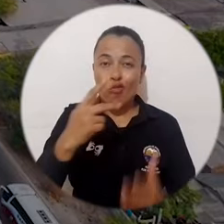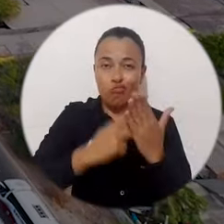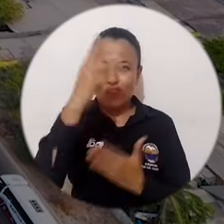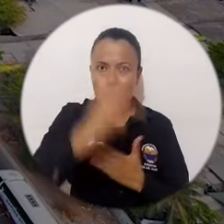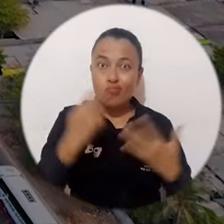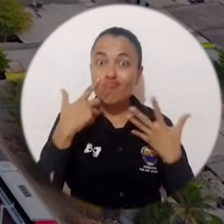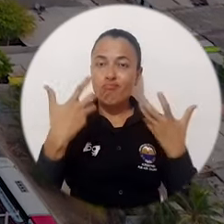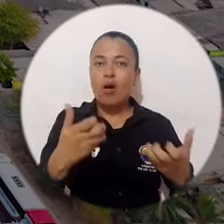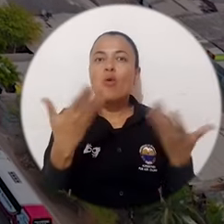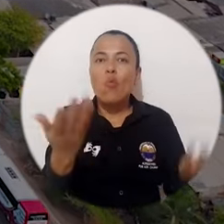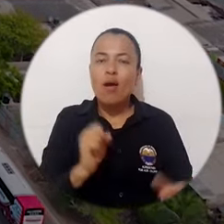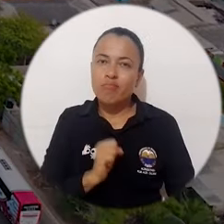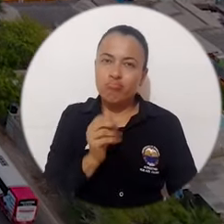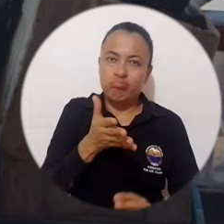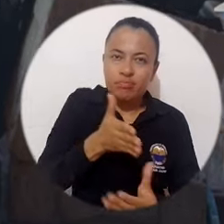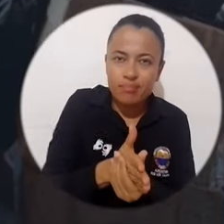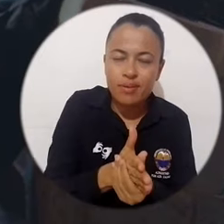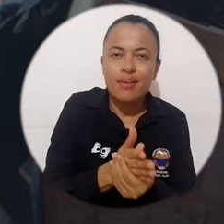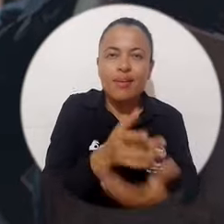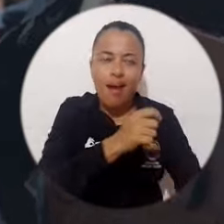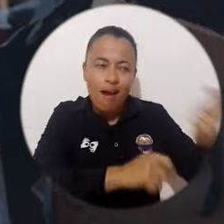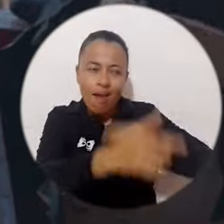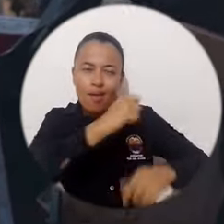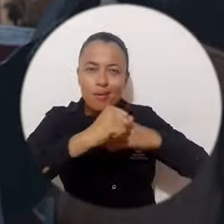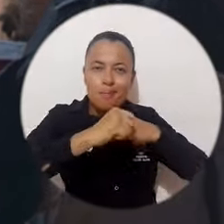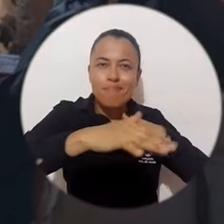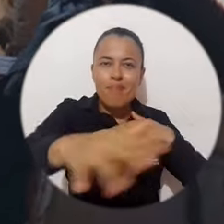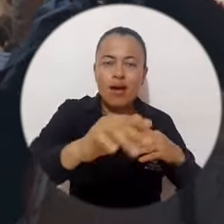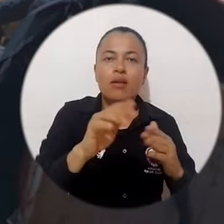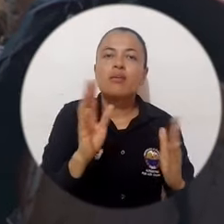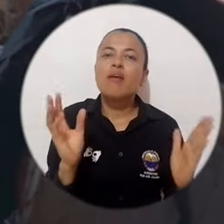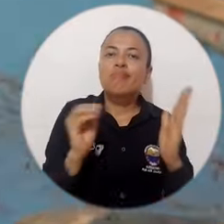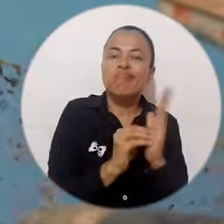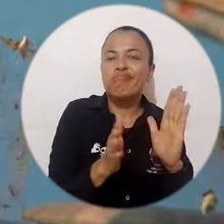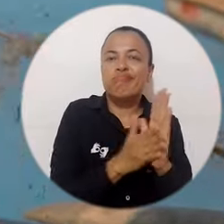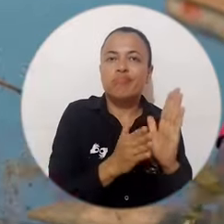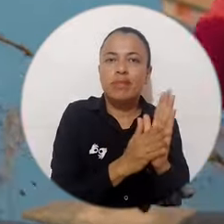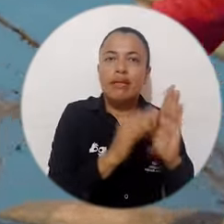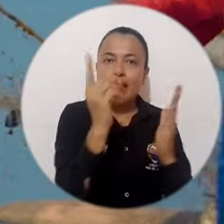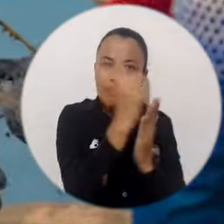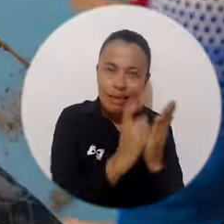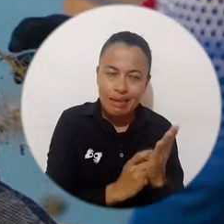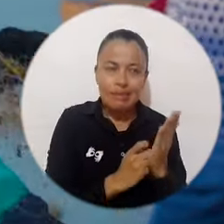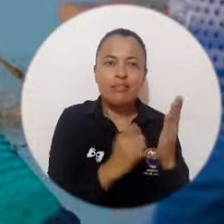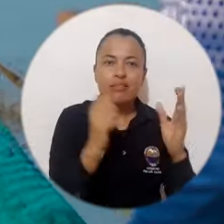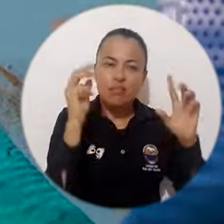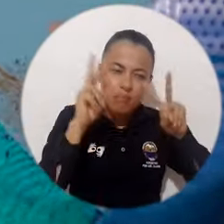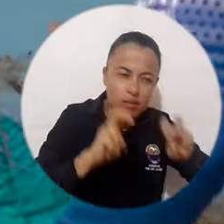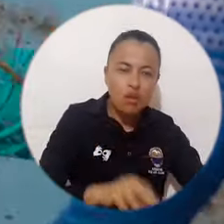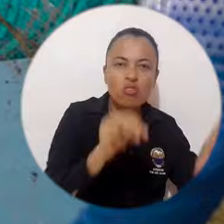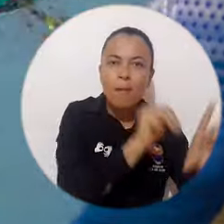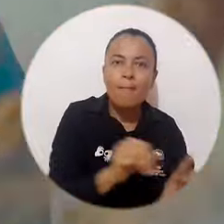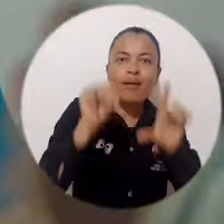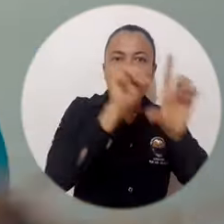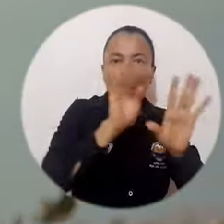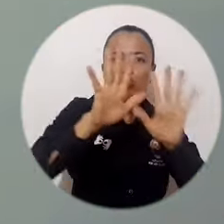Otro proyecto destacado es el documental Jaladora del Mar, basado en la tesis de investigación de maestría El rol de la mujer